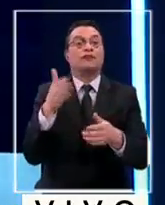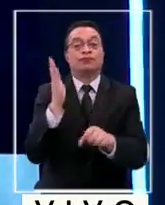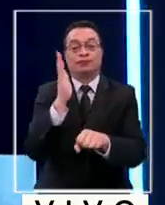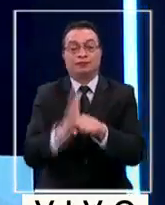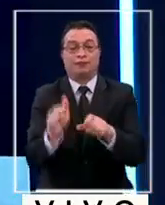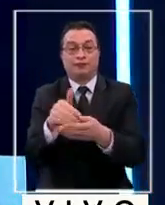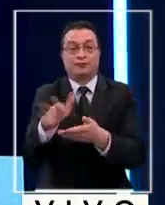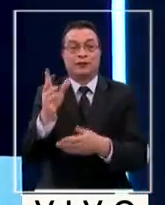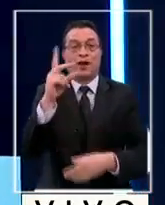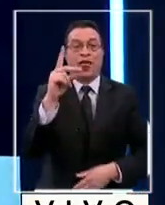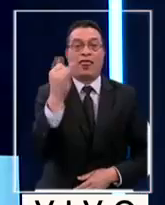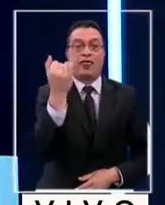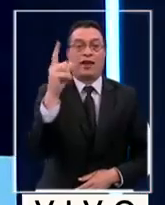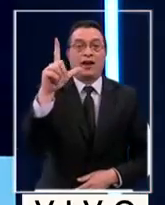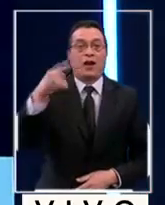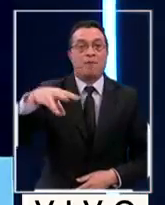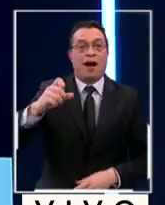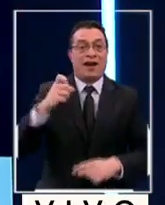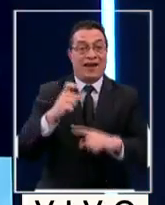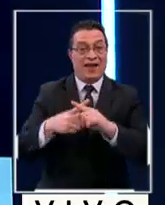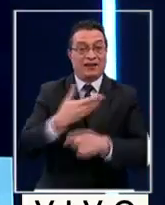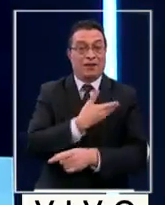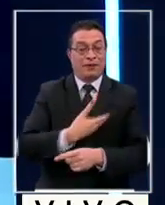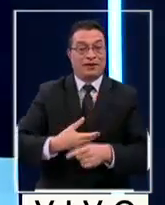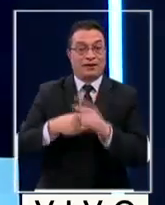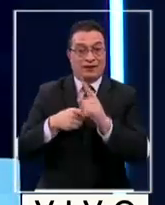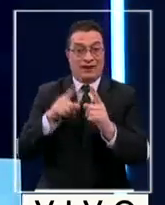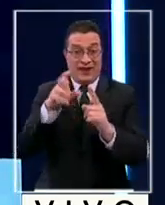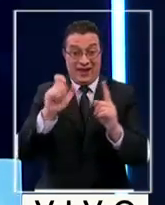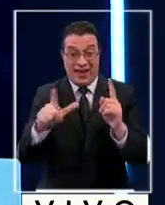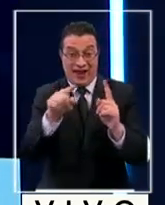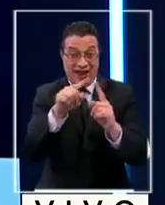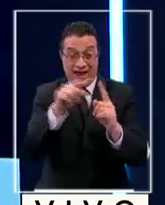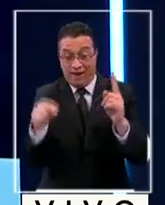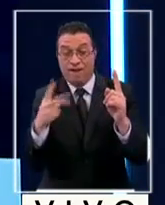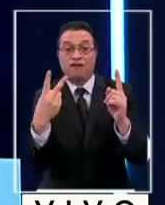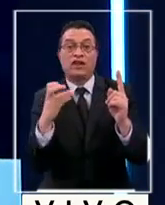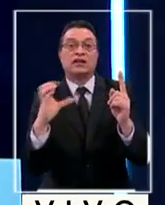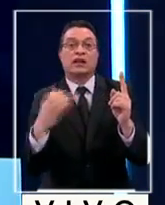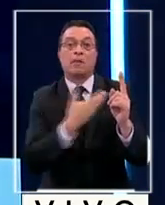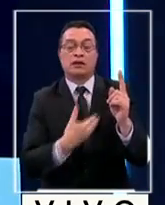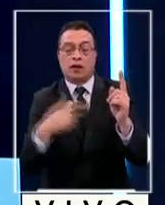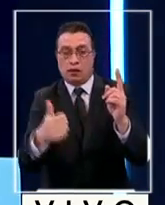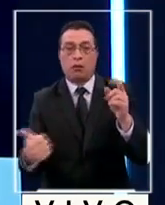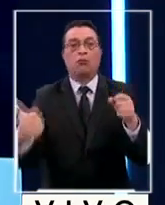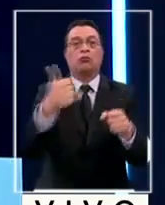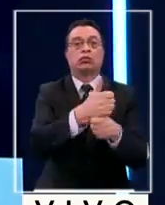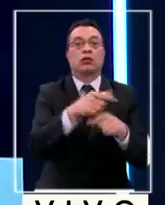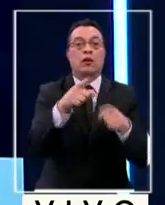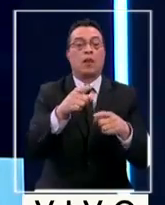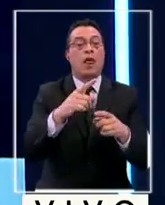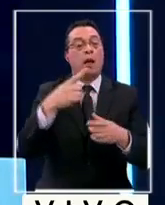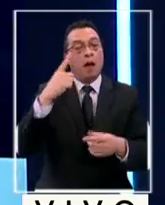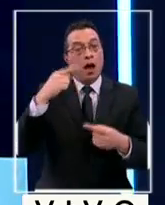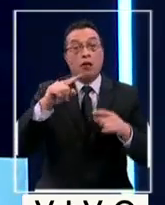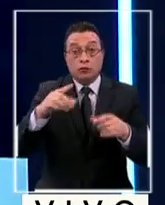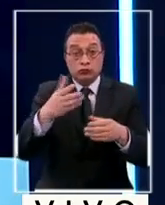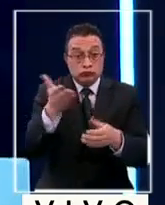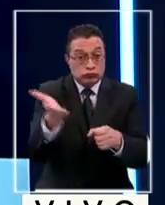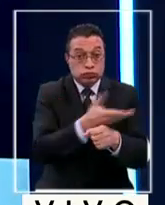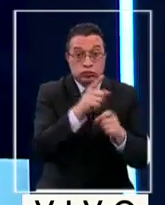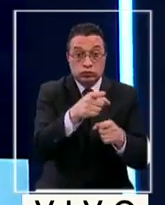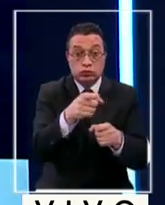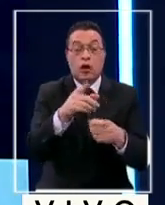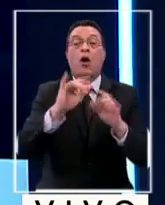impeachment contra Dilma Rousseff, de quien él era vicepresidente. Si eso ocurre, el Congreso debería elegir a un nuevo